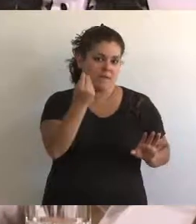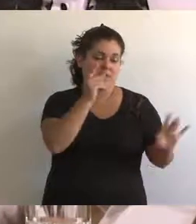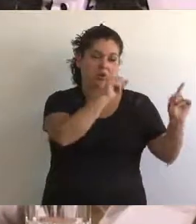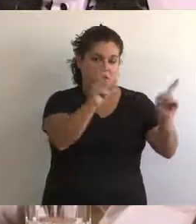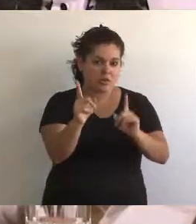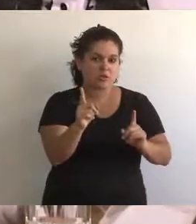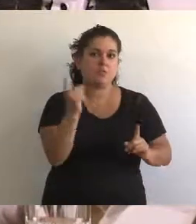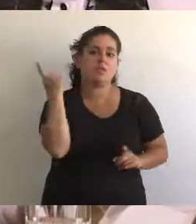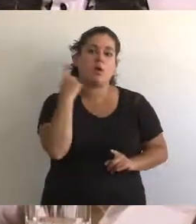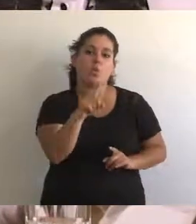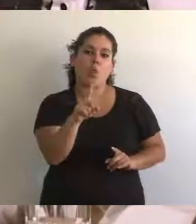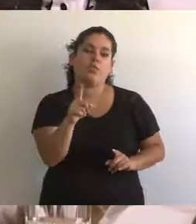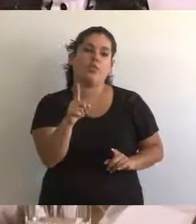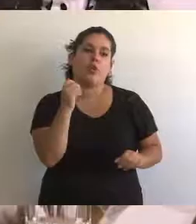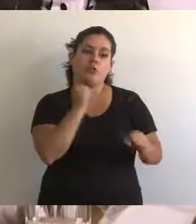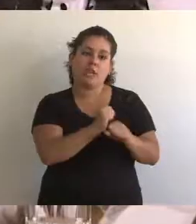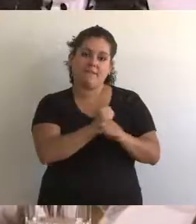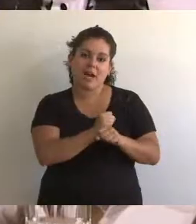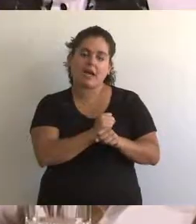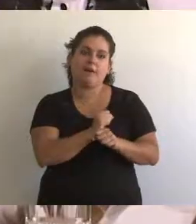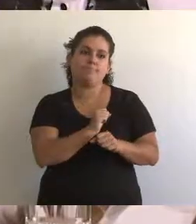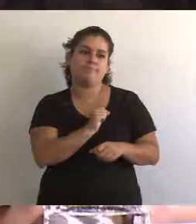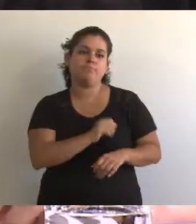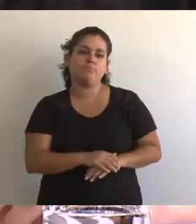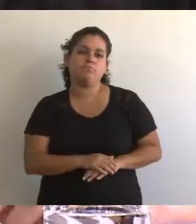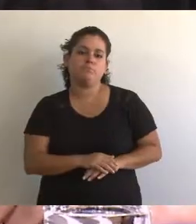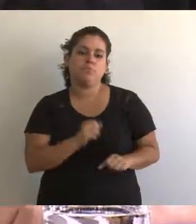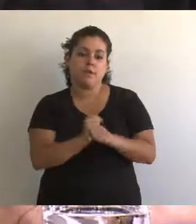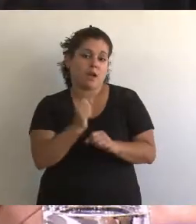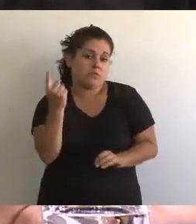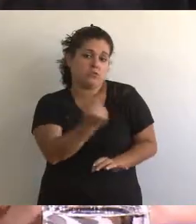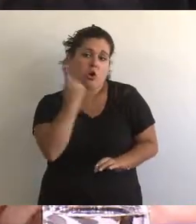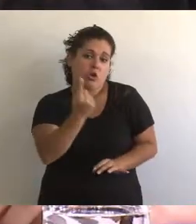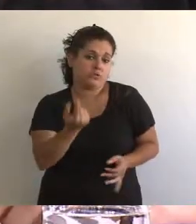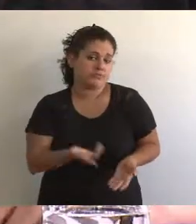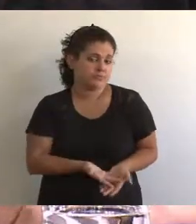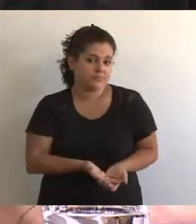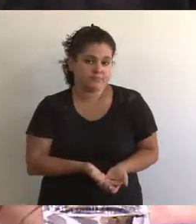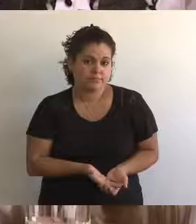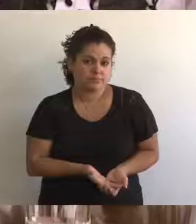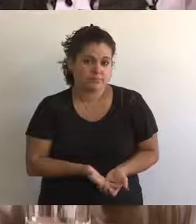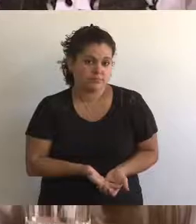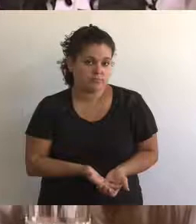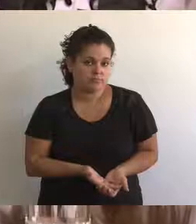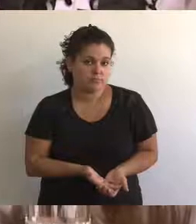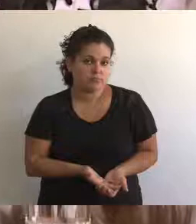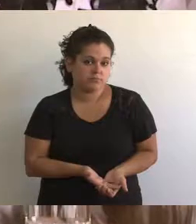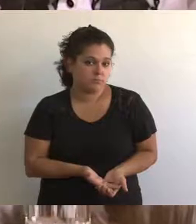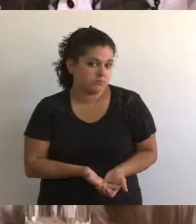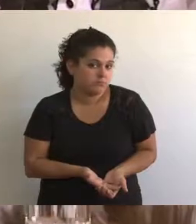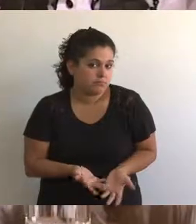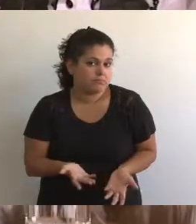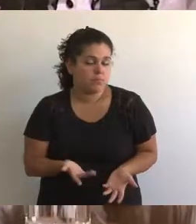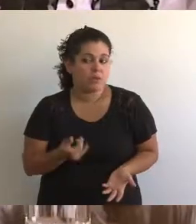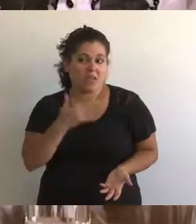muchos docentes cuando trabajan en soledad. Que sí,